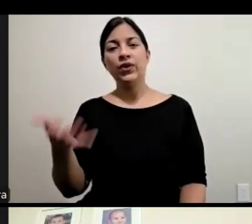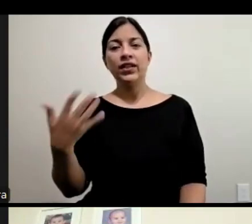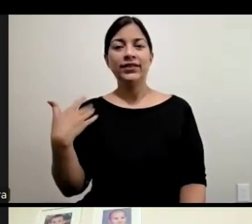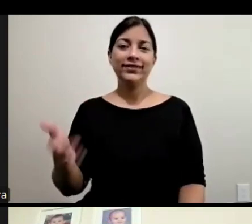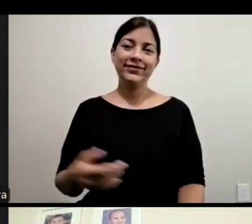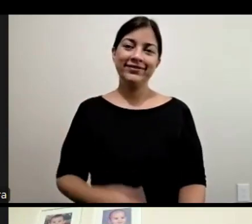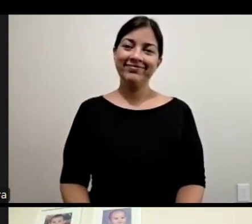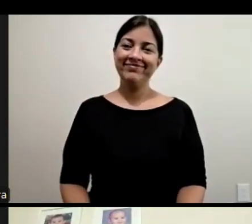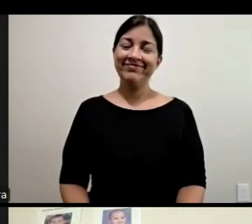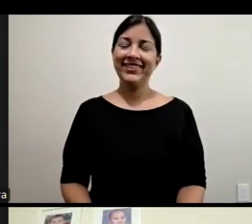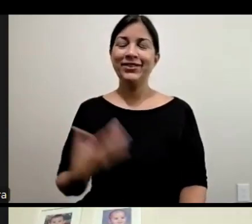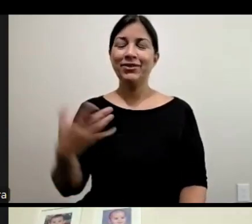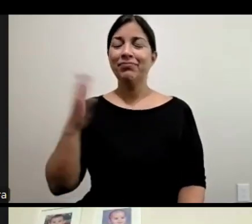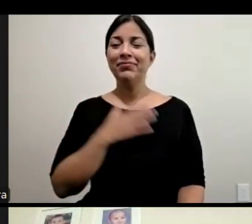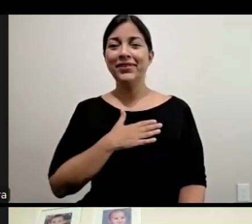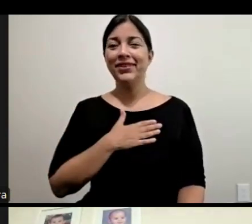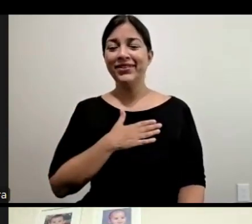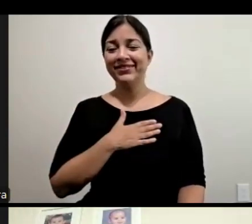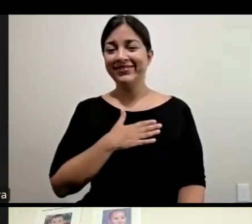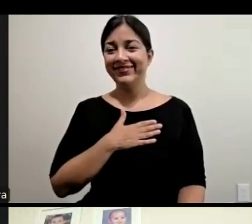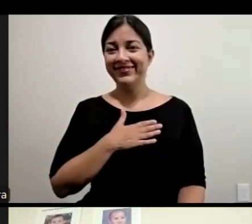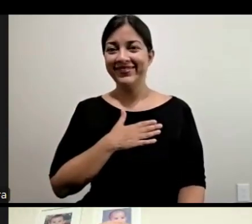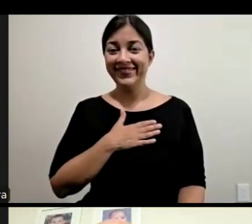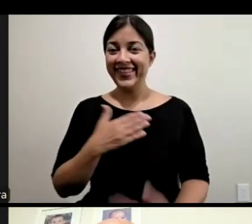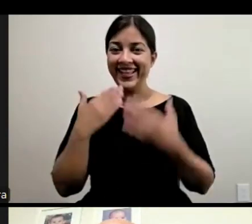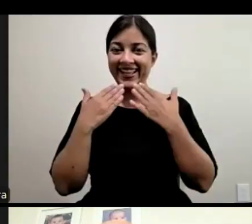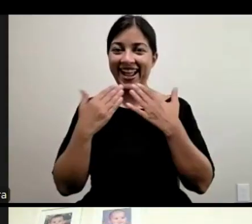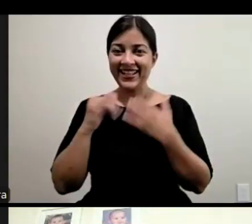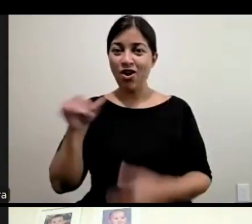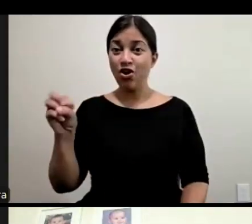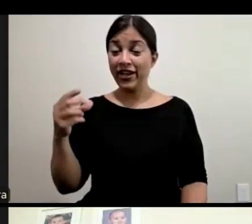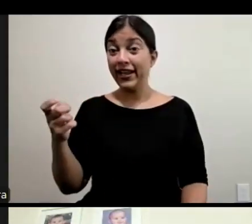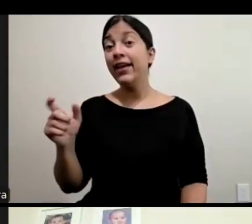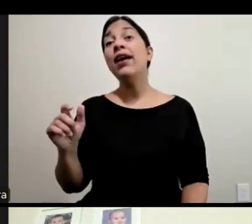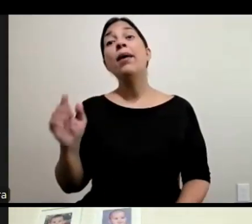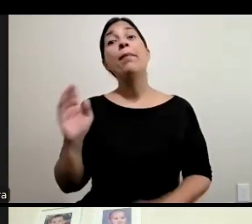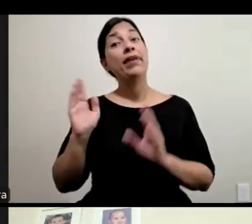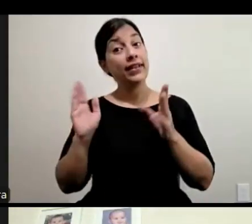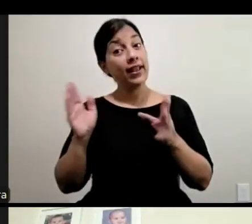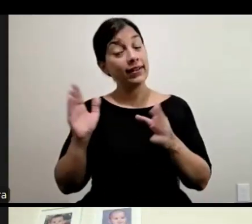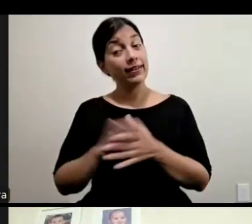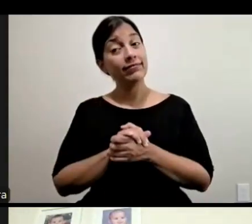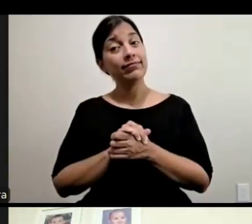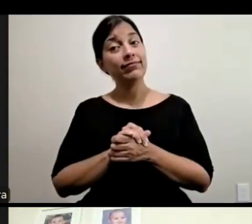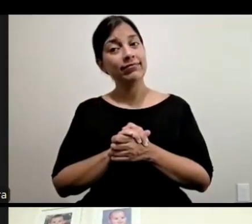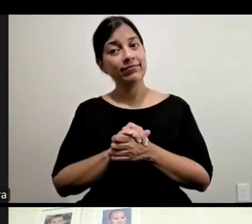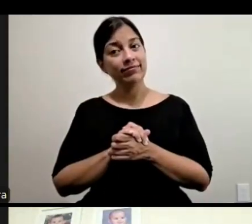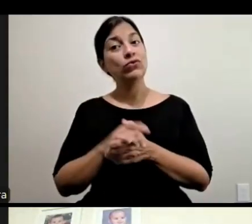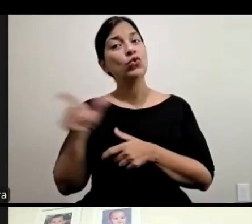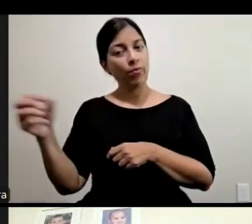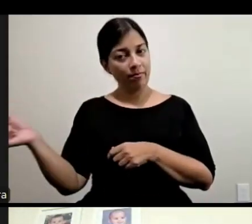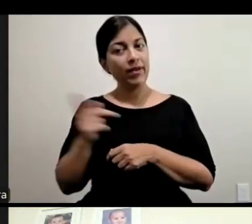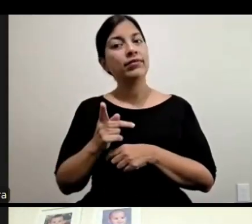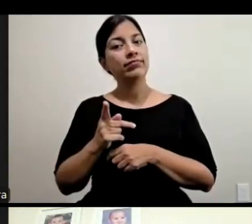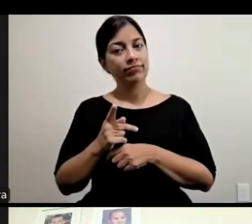Ay, mi madre. Así que bueno, gracias, Jorge. Pendiente porque vuelves